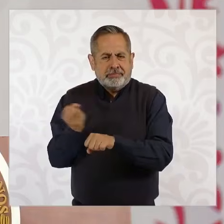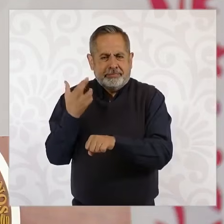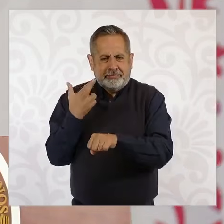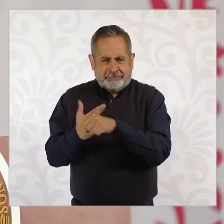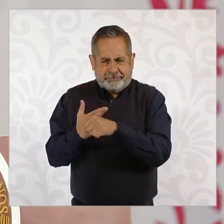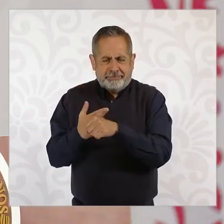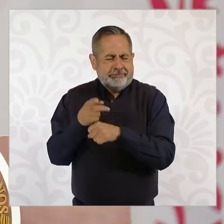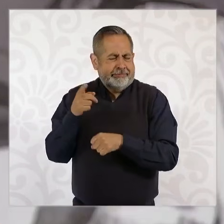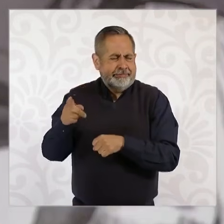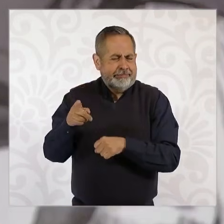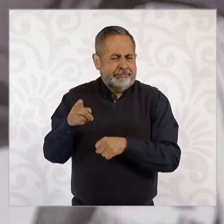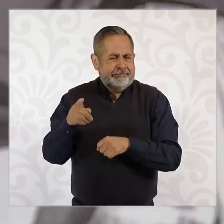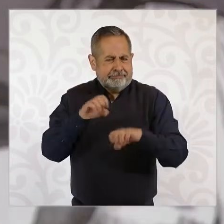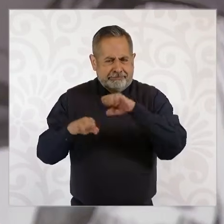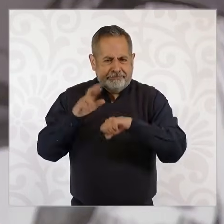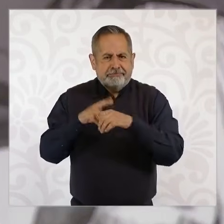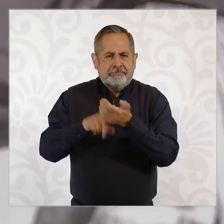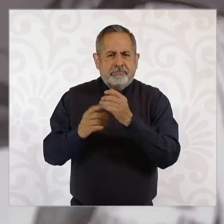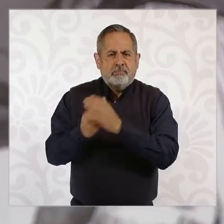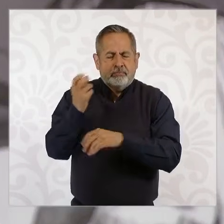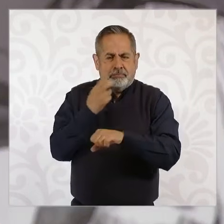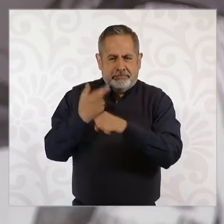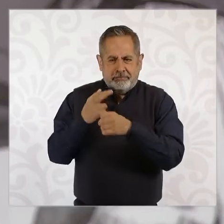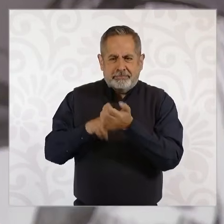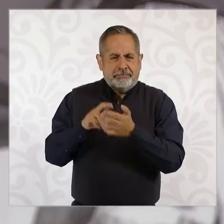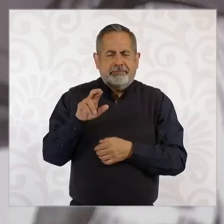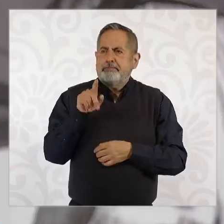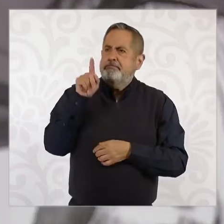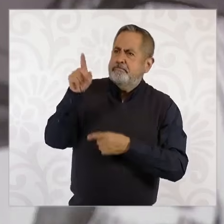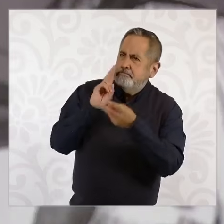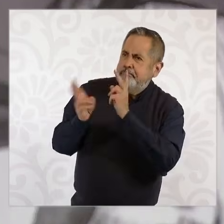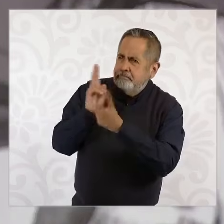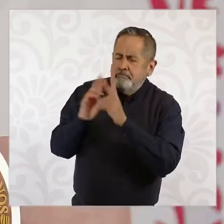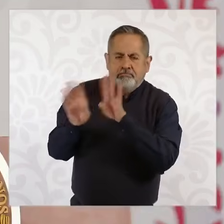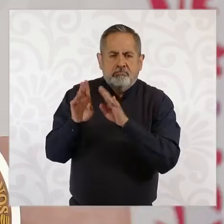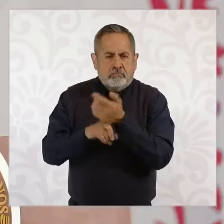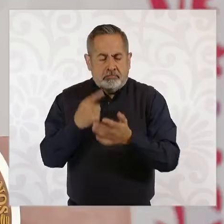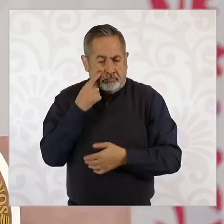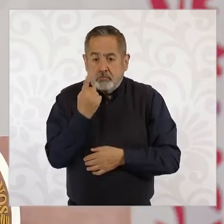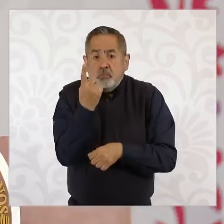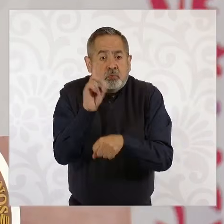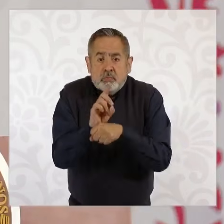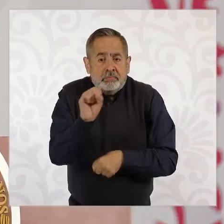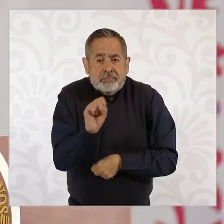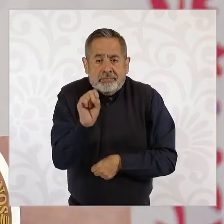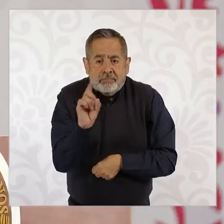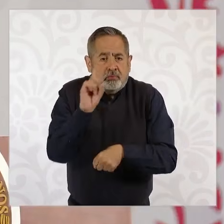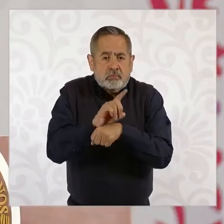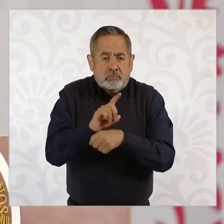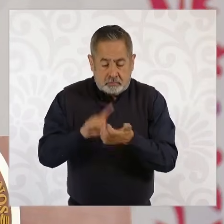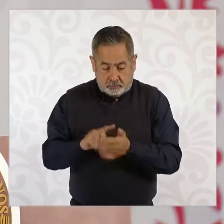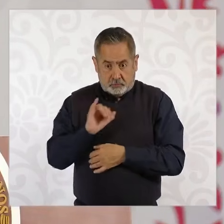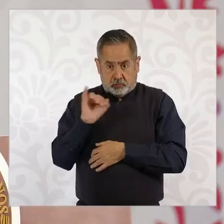Exteriores, la agenda de la visita. Vamos a estar el sábado nada más. Nos vamos el jueves